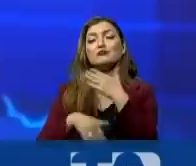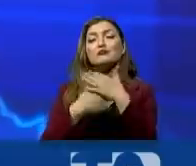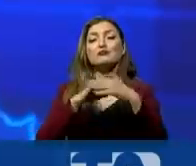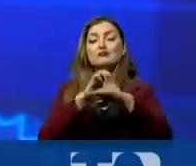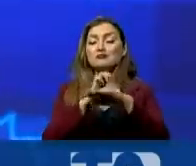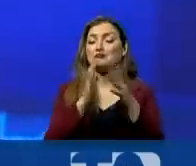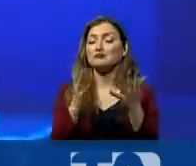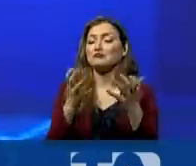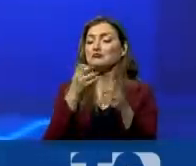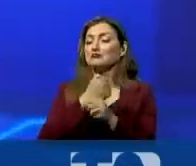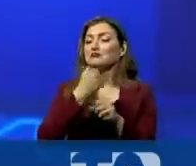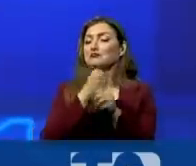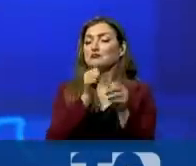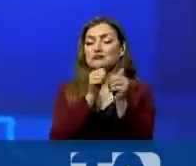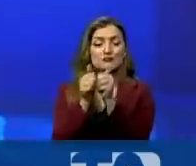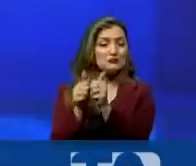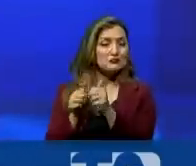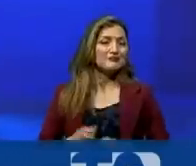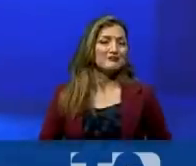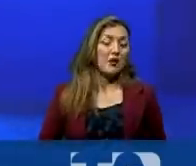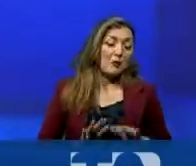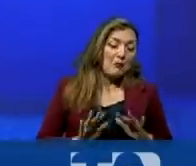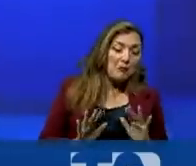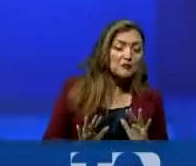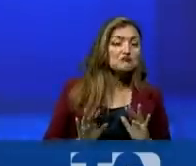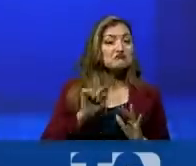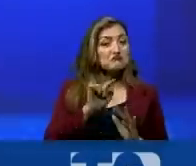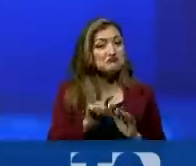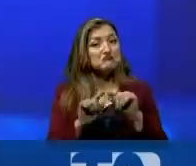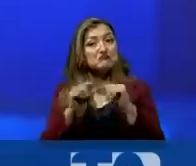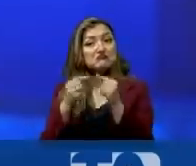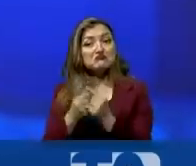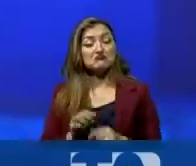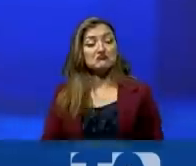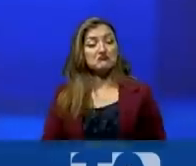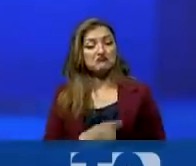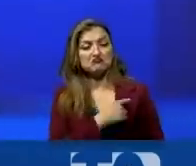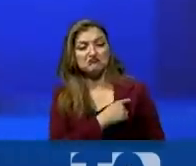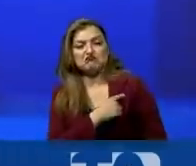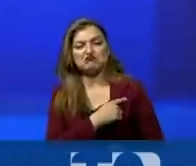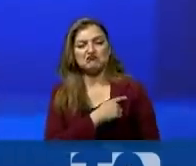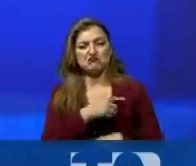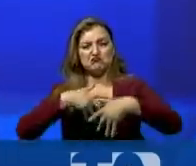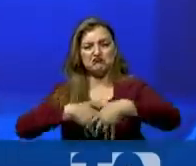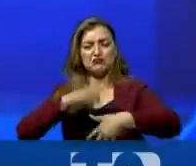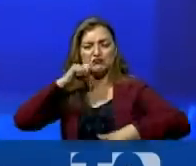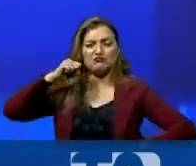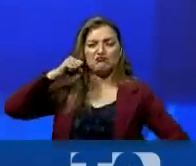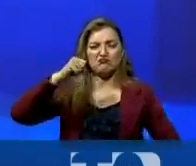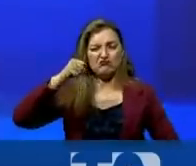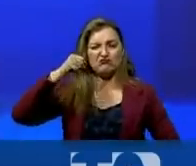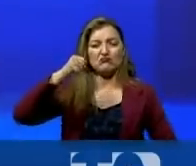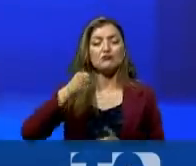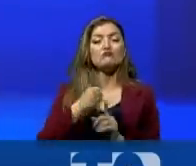estaremos dispuestos a trabajar en conjunto pero pero existe una radicalización si existe